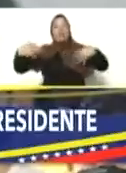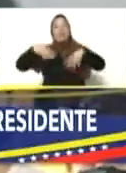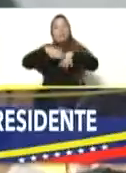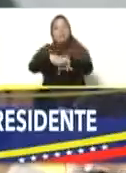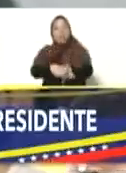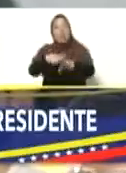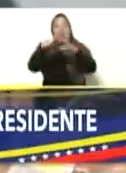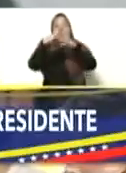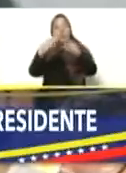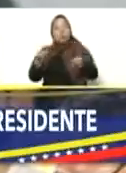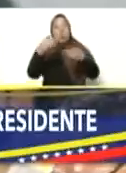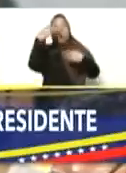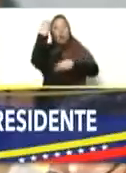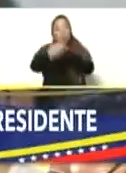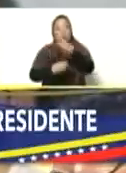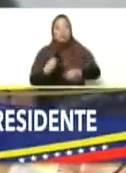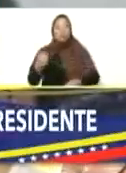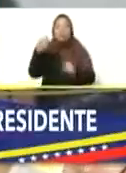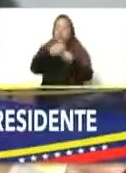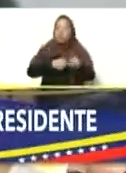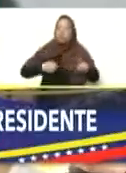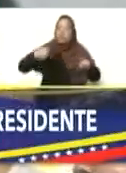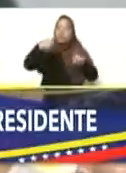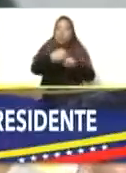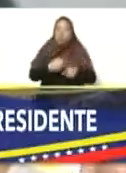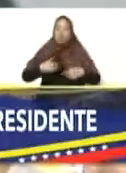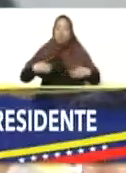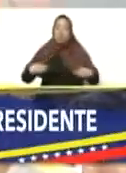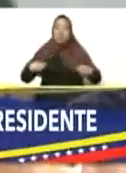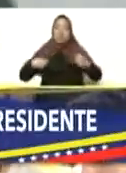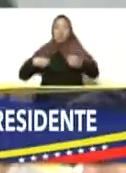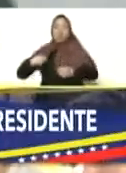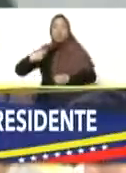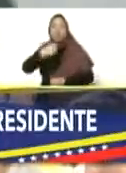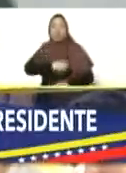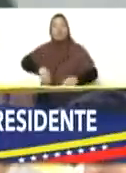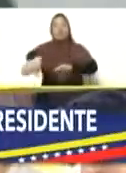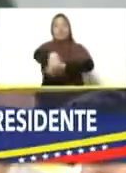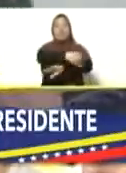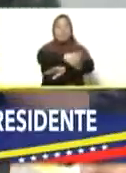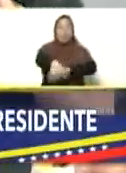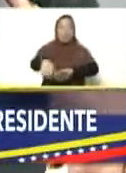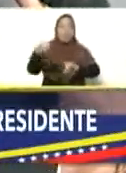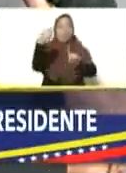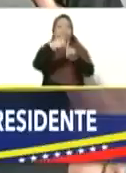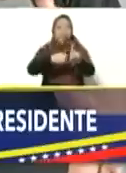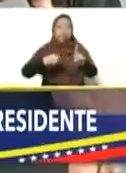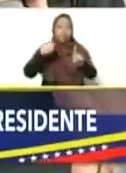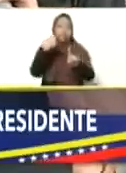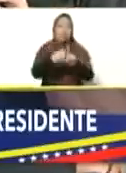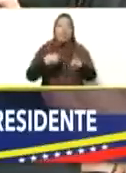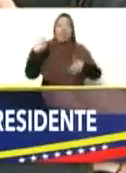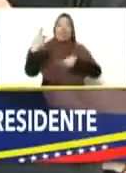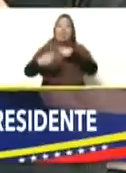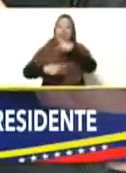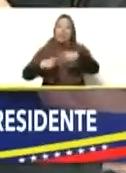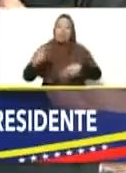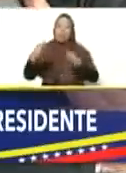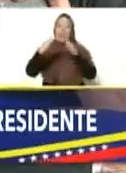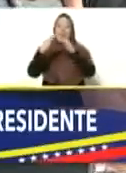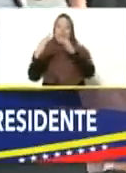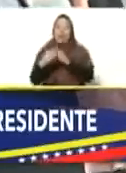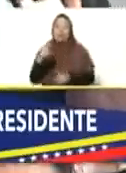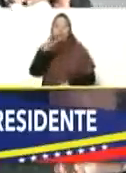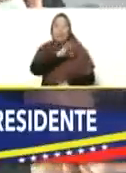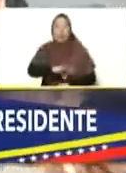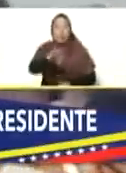todo eso ha constituido una batalla una batalla por la ciudad una batalla por la producción social de la vivienda por